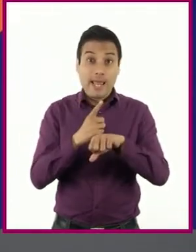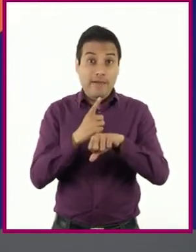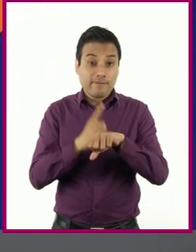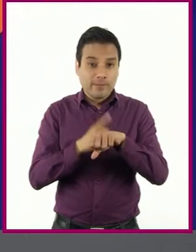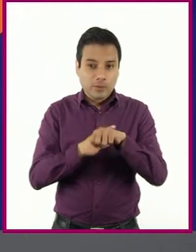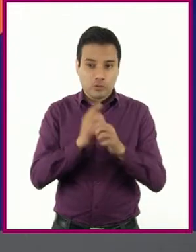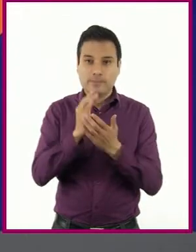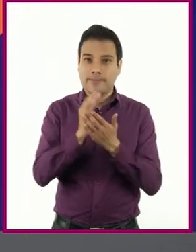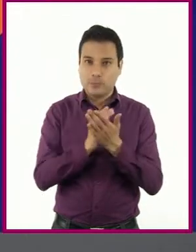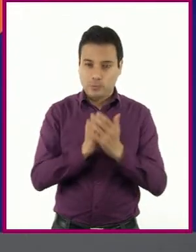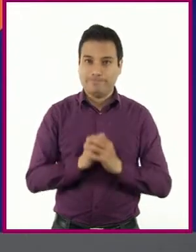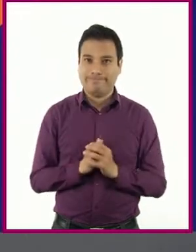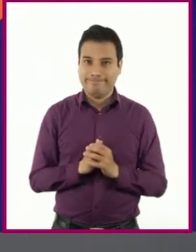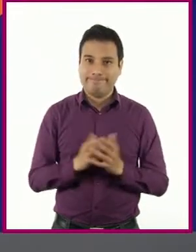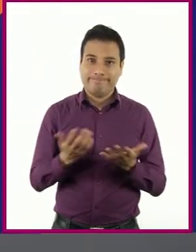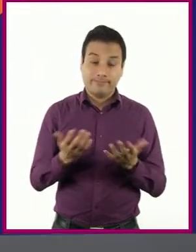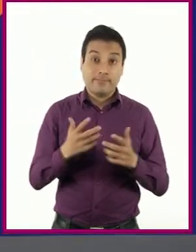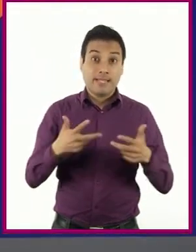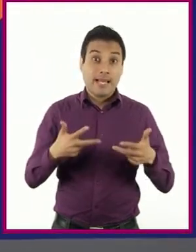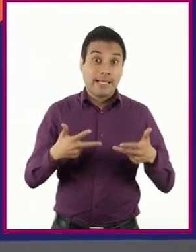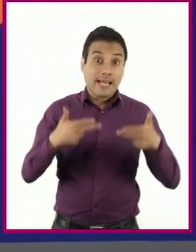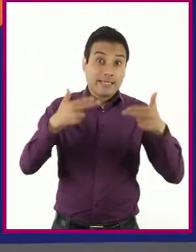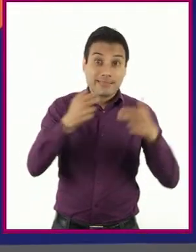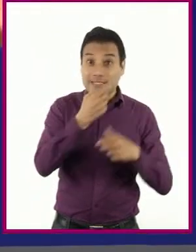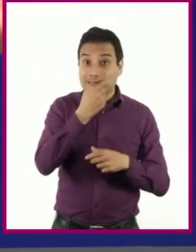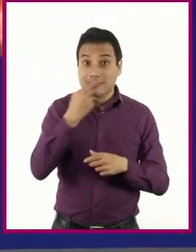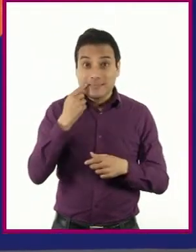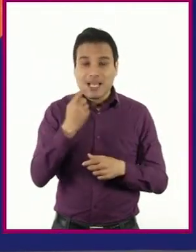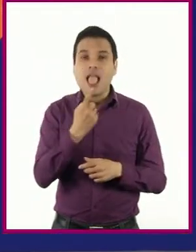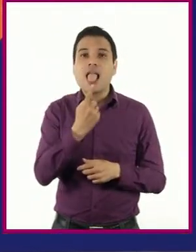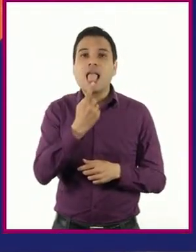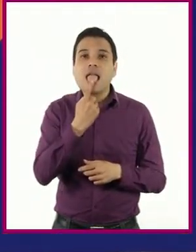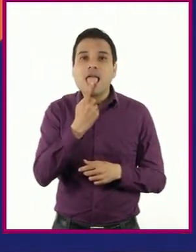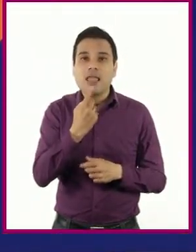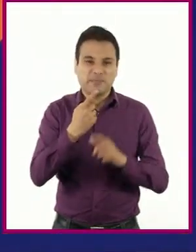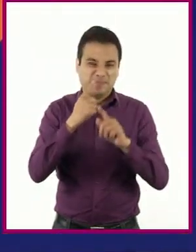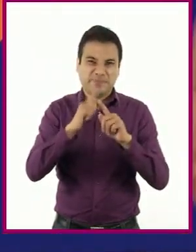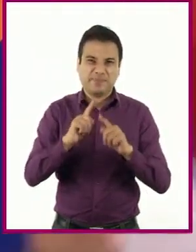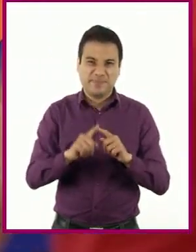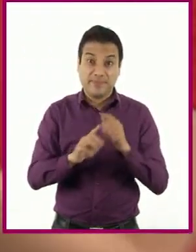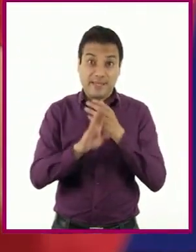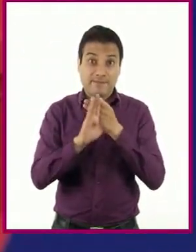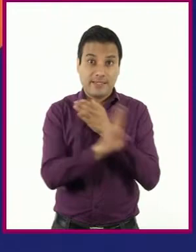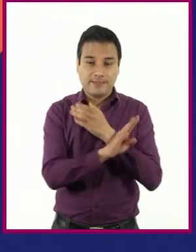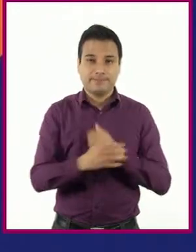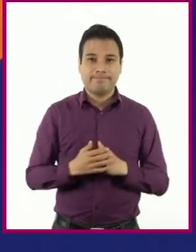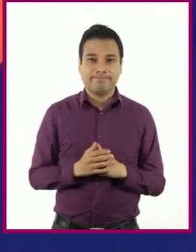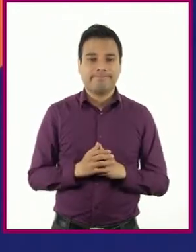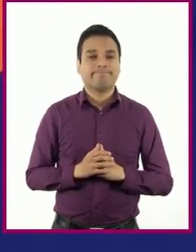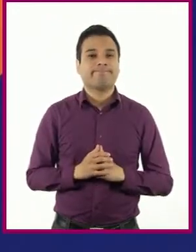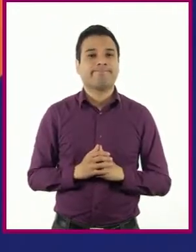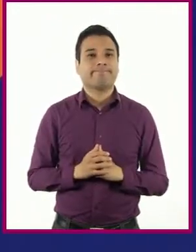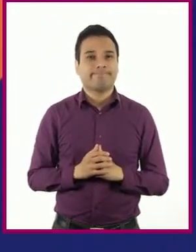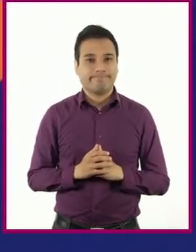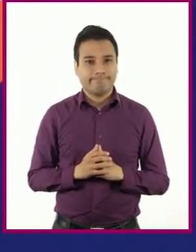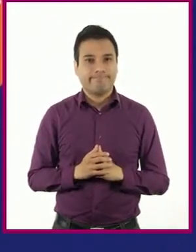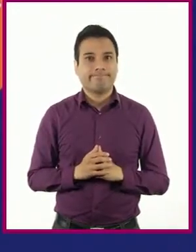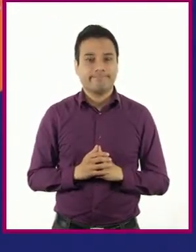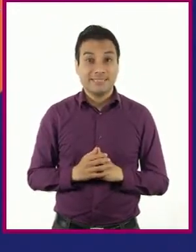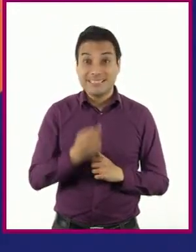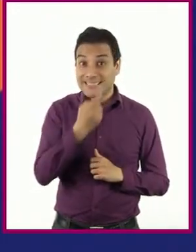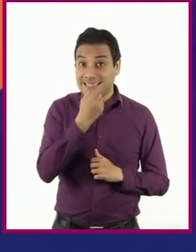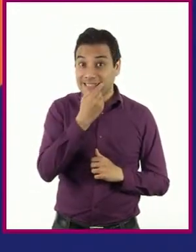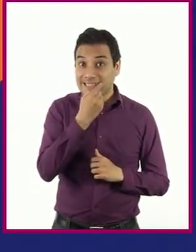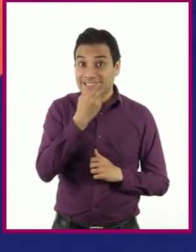estas sustancias, como es el cáncer de encías, lengua y entre otras. Pues definitivamente, maestra, la dentadura